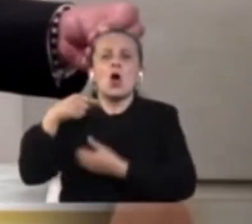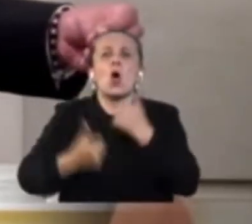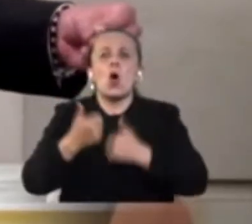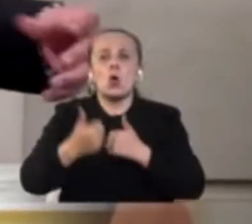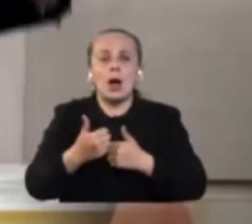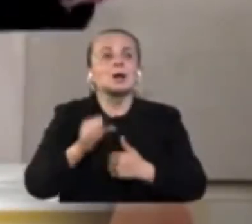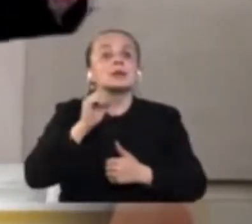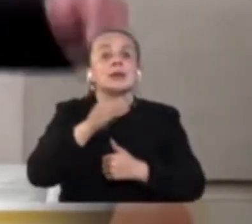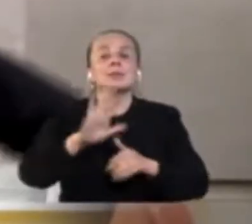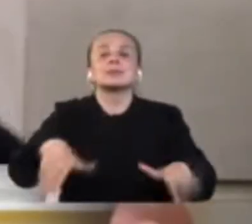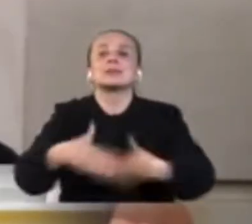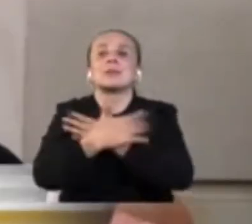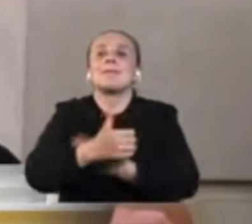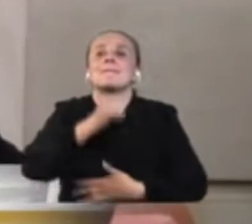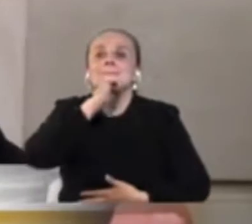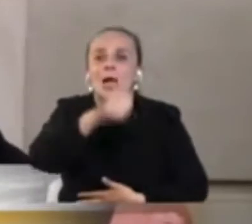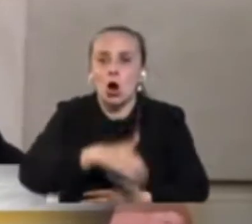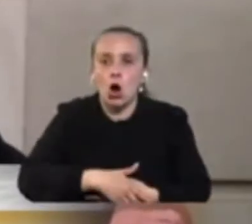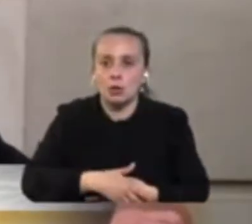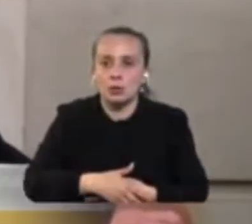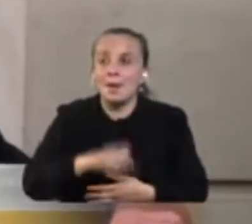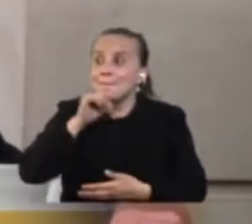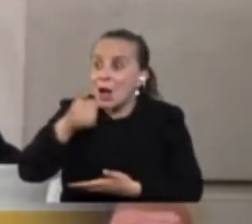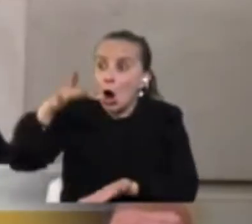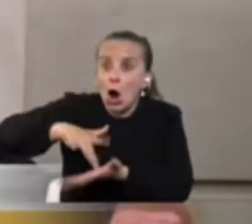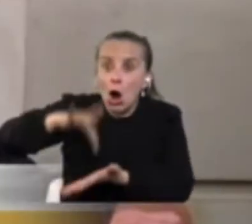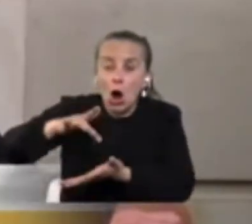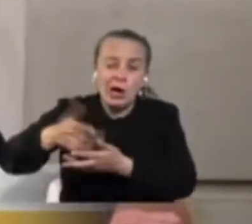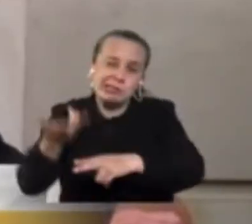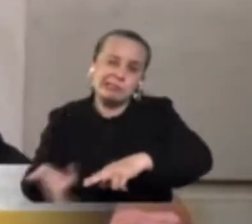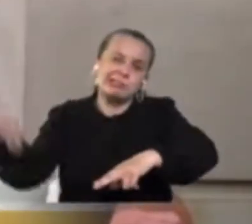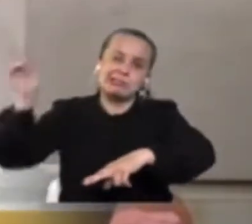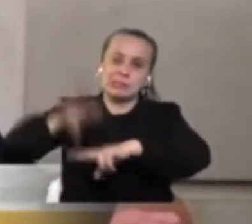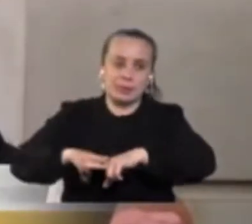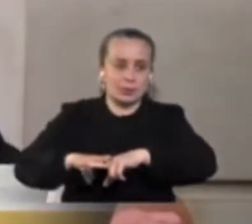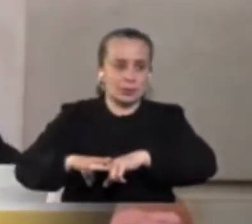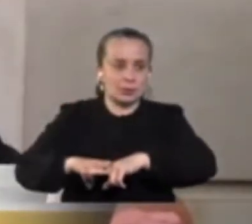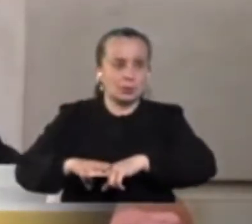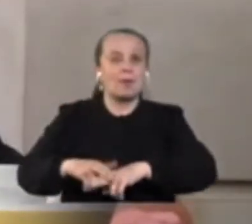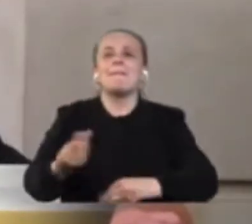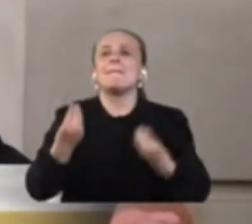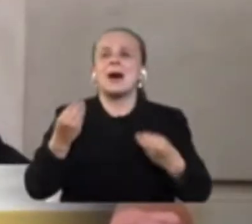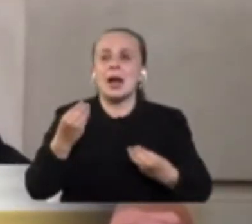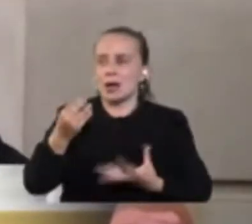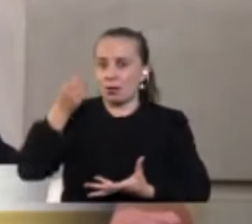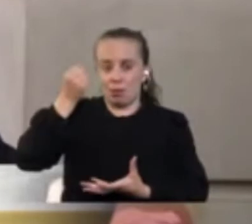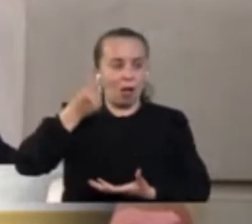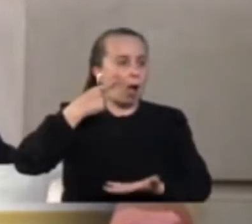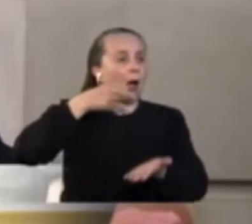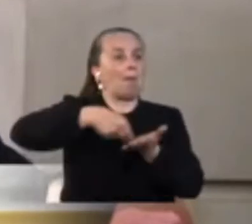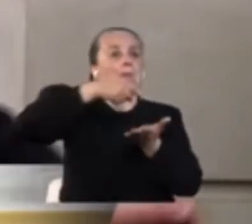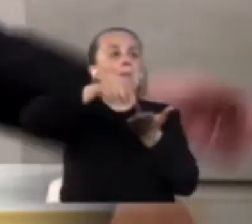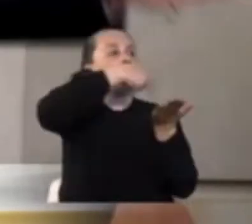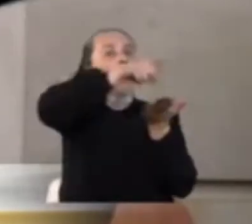República en TES, aumenta la deuda interna para que quede caja, es decir, para gastárselos,